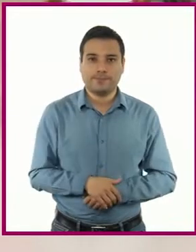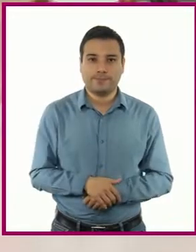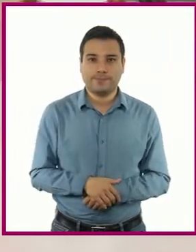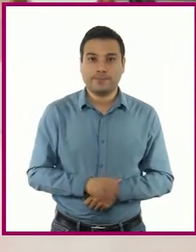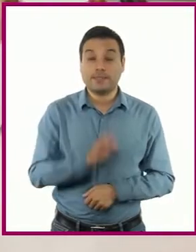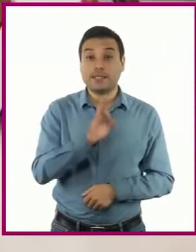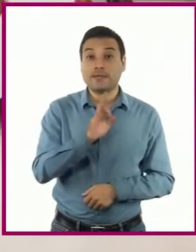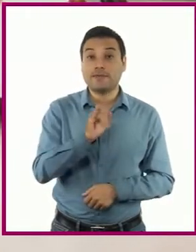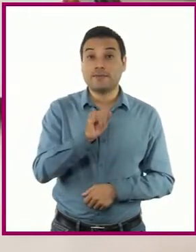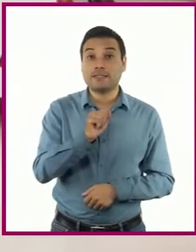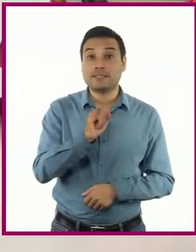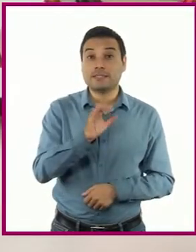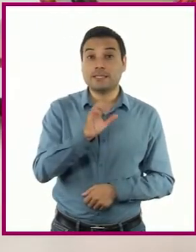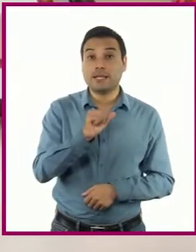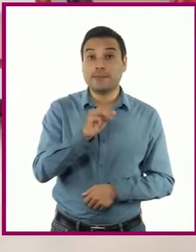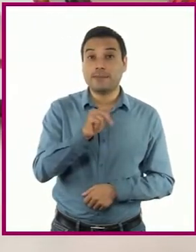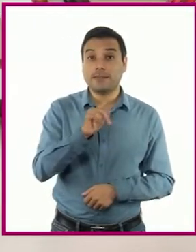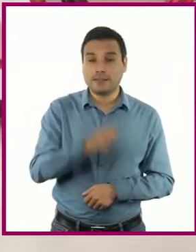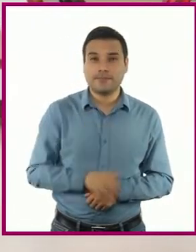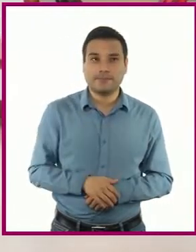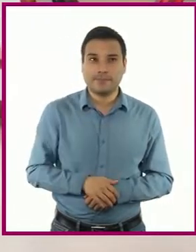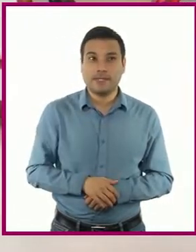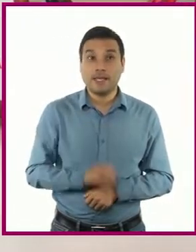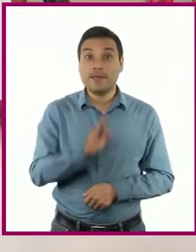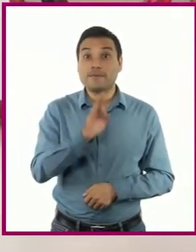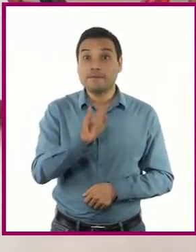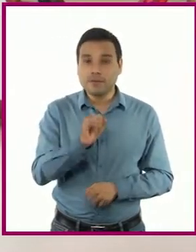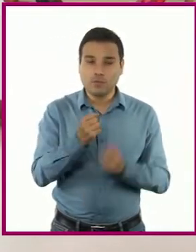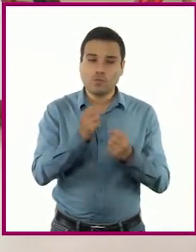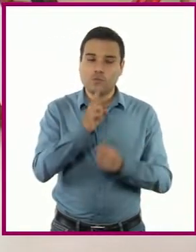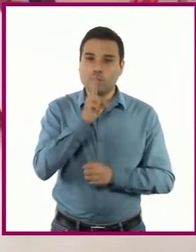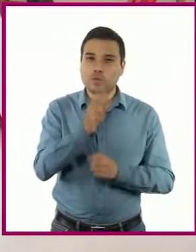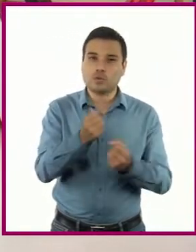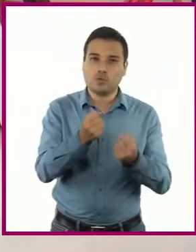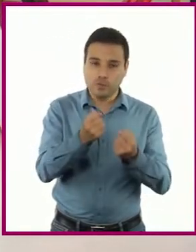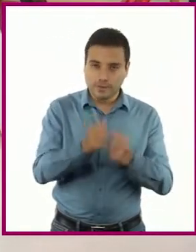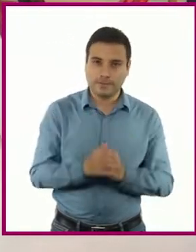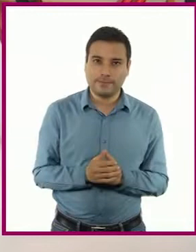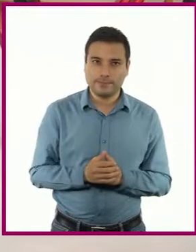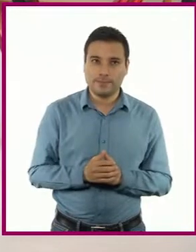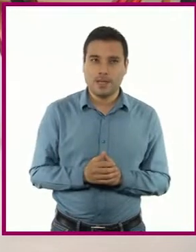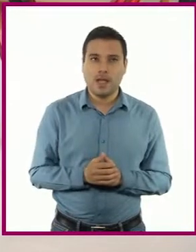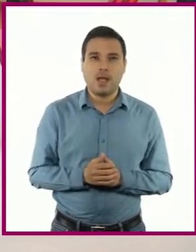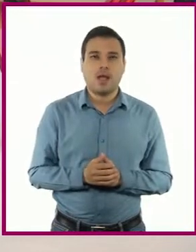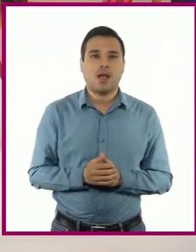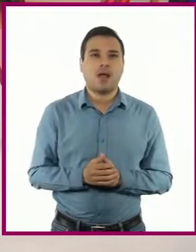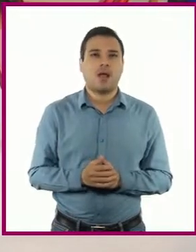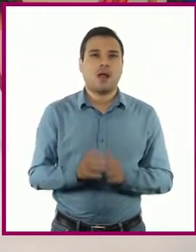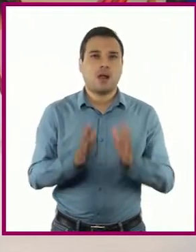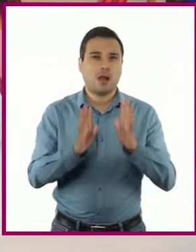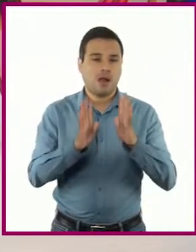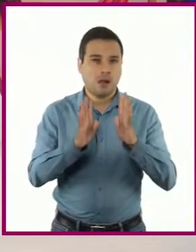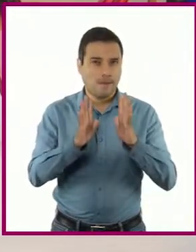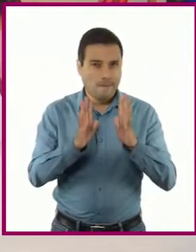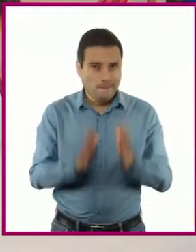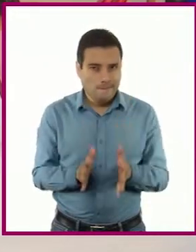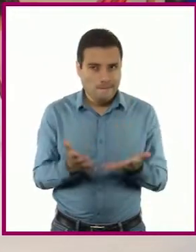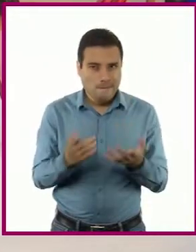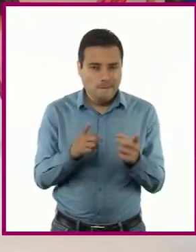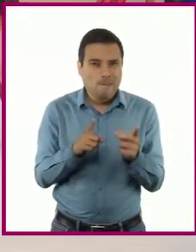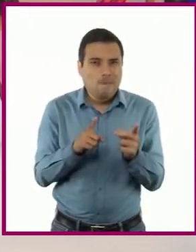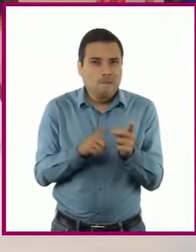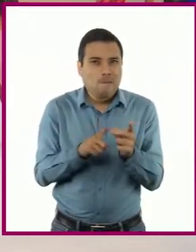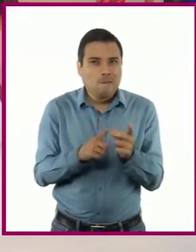Físicamente. Tiene su tónica en fi, pero al acomodarlas de derecha a izquierda veo que no caben las columnas, maestra, porque